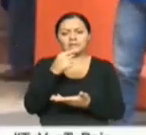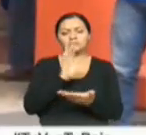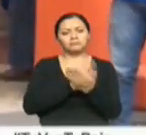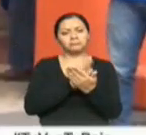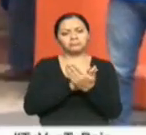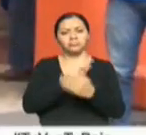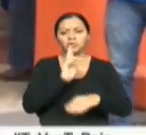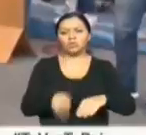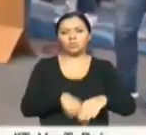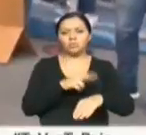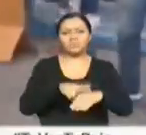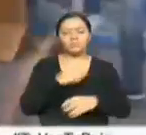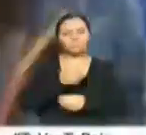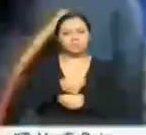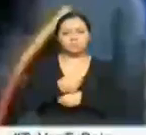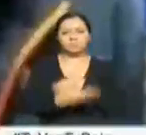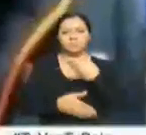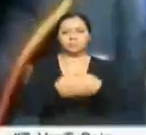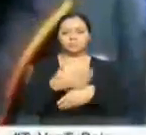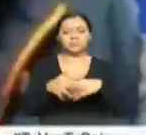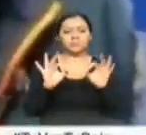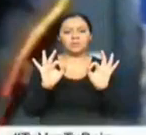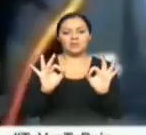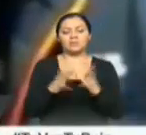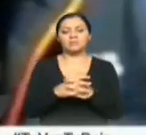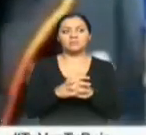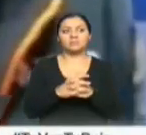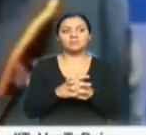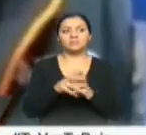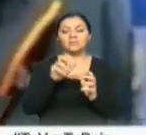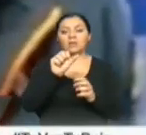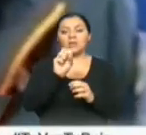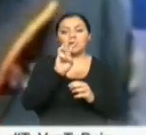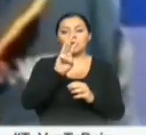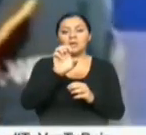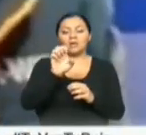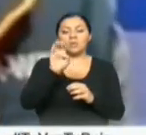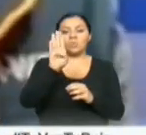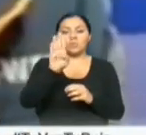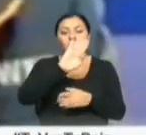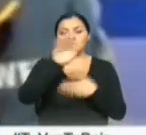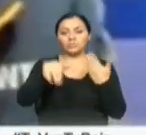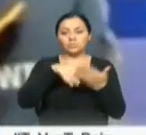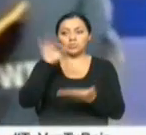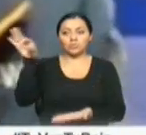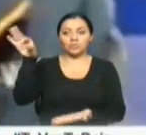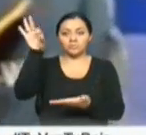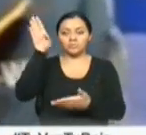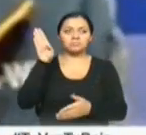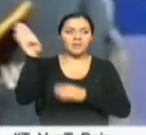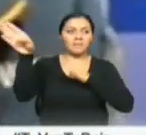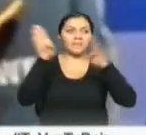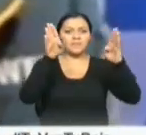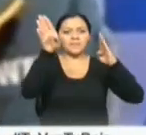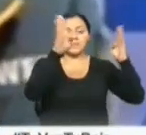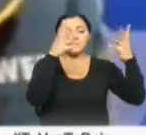absoluta normalidad en el proceso. La observación de AWEF, de todos nuestros representantes, apunta a una absoluta